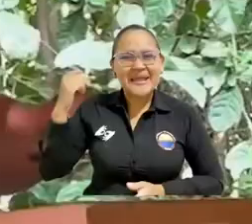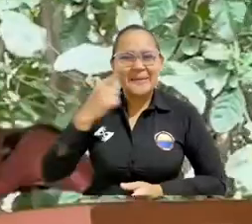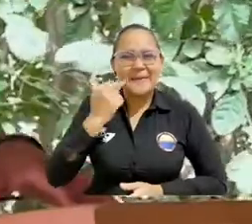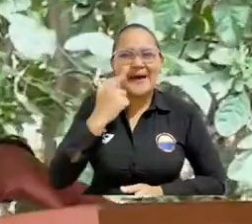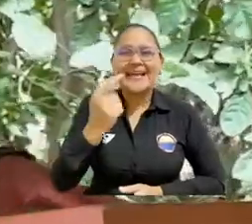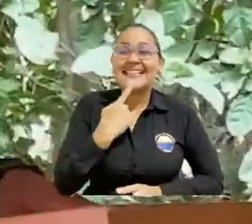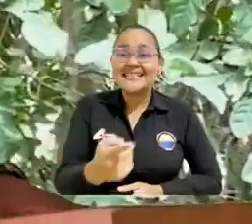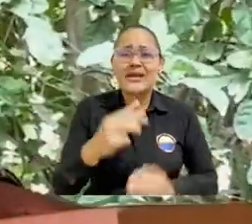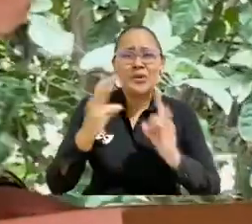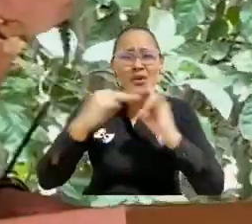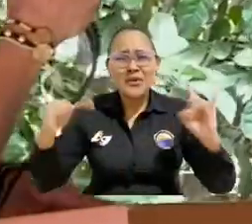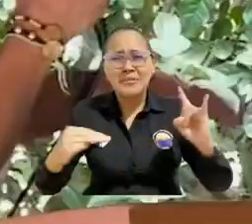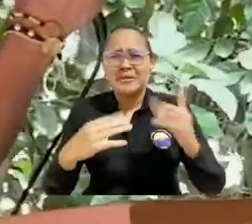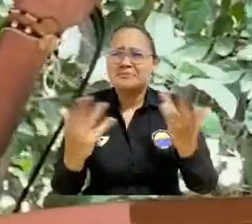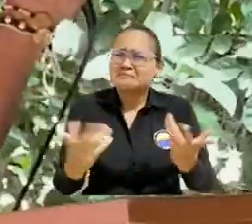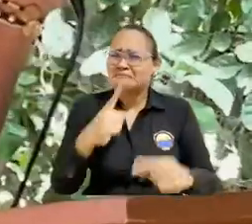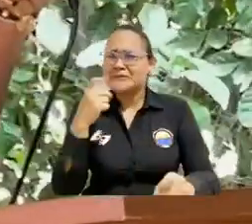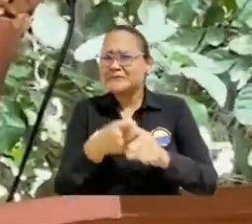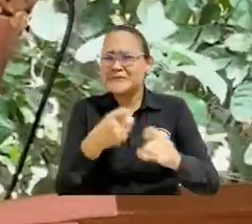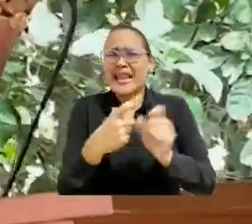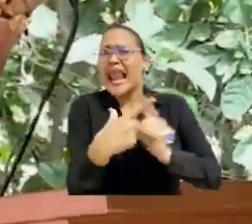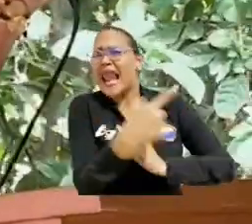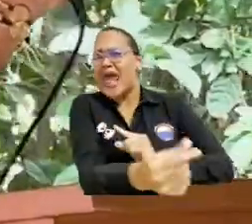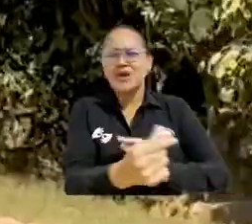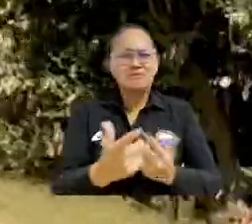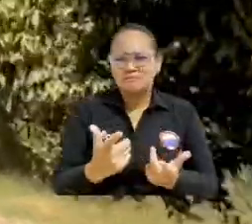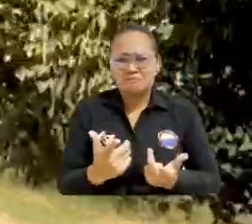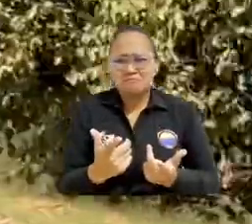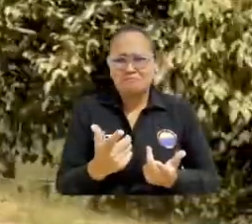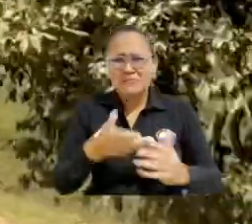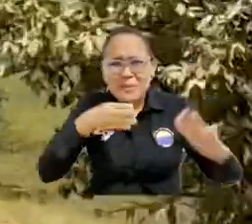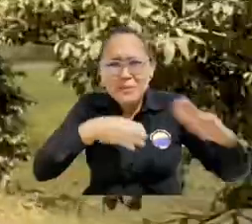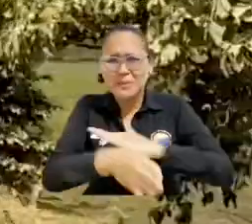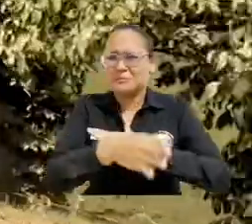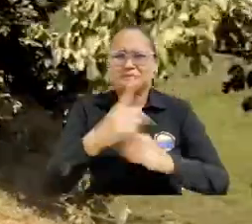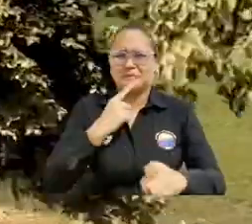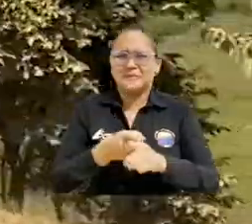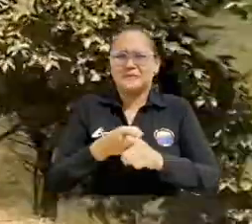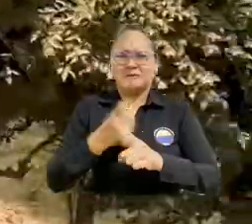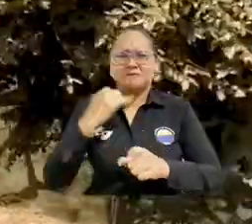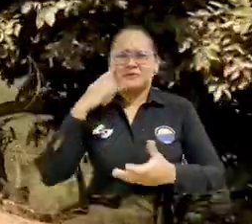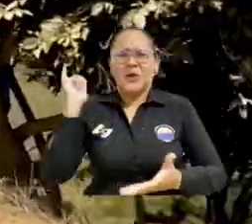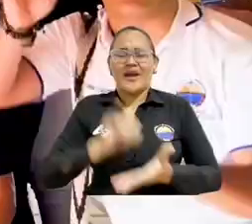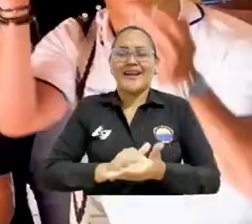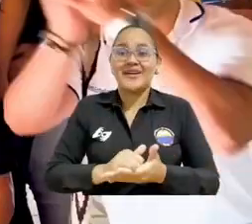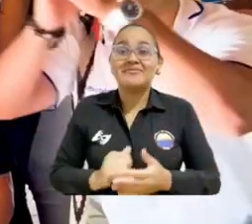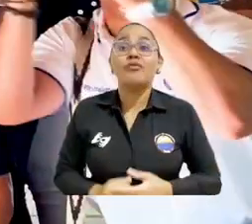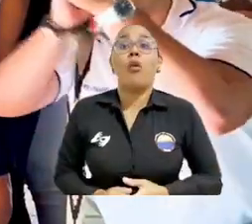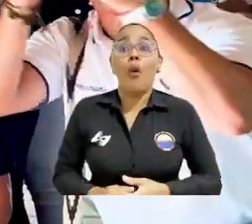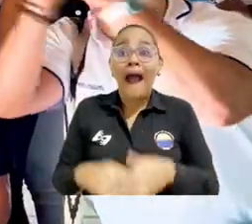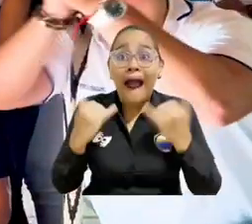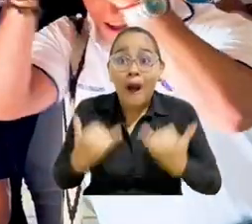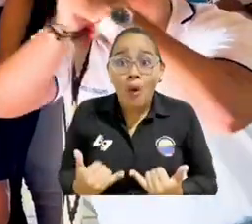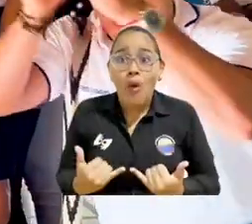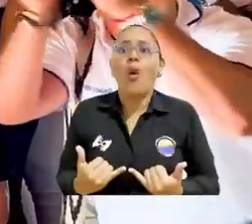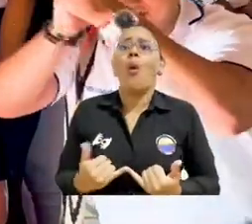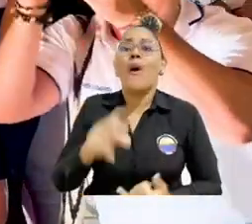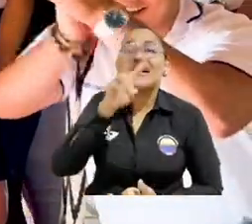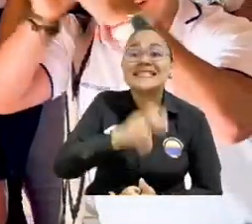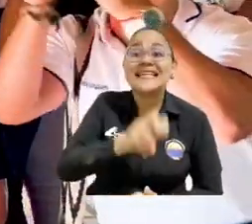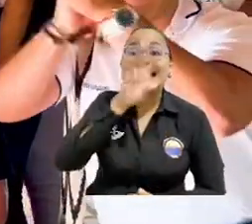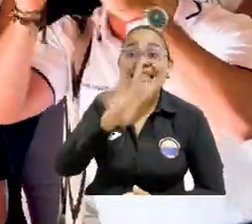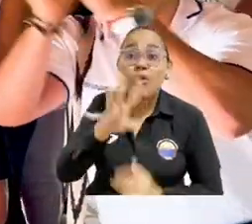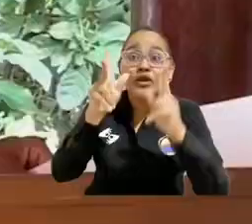Como dijo algún padre de familia, la Universidad del Magdalena se veía por allá, lejos, como algo imposible, inaccesible para nuestra gente. Pensar que